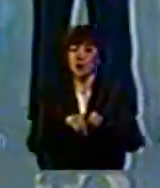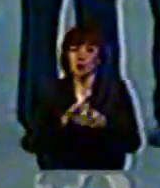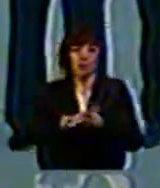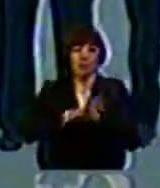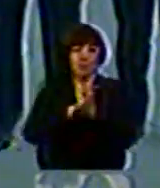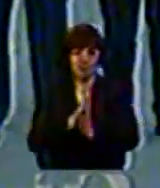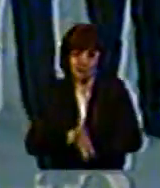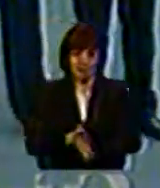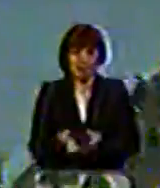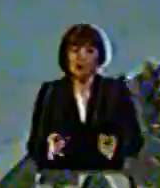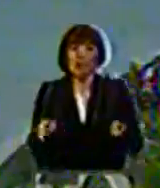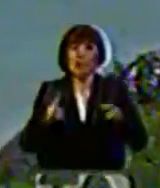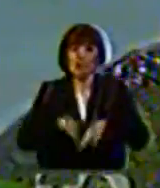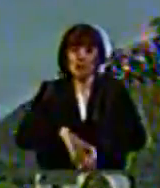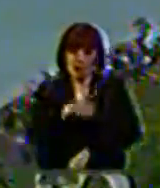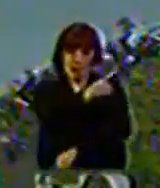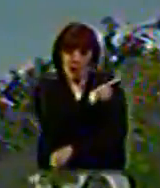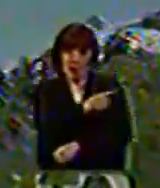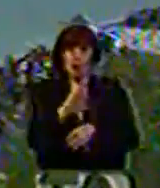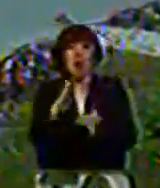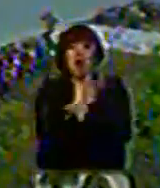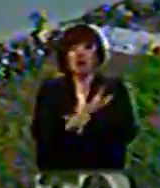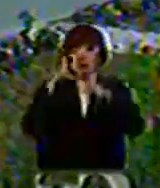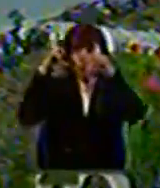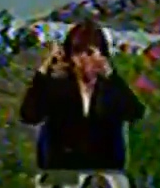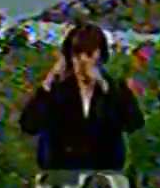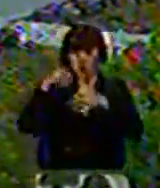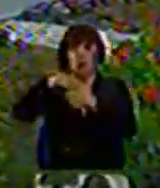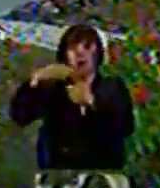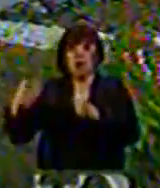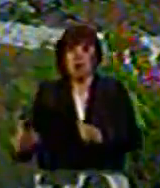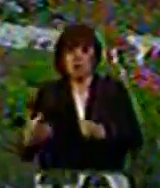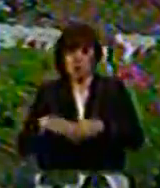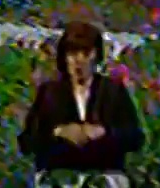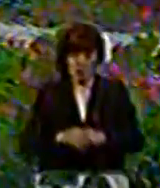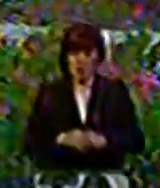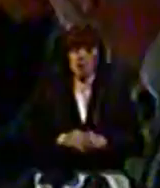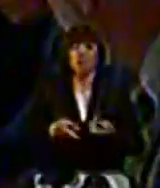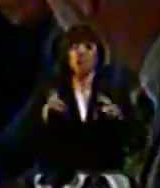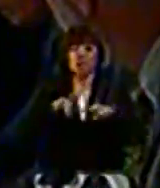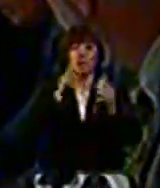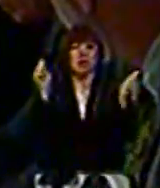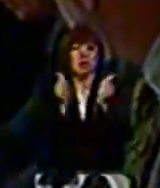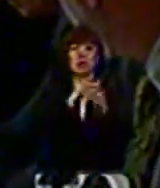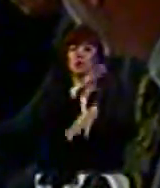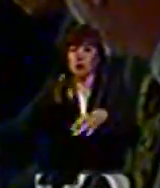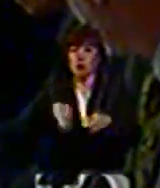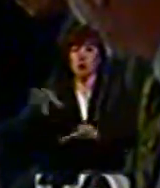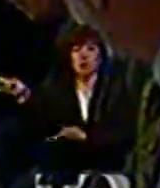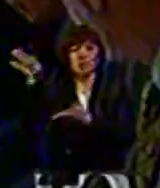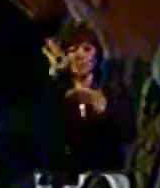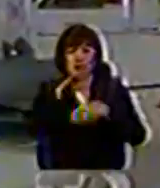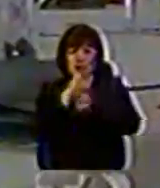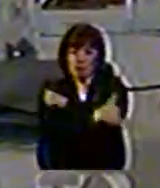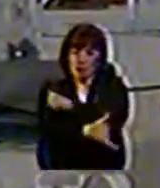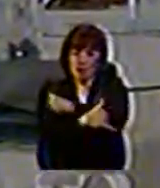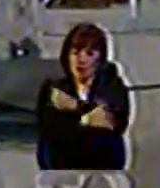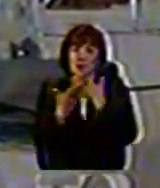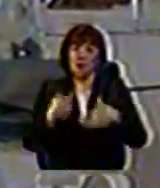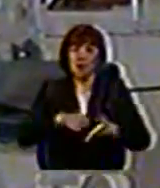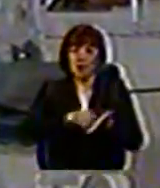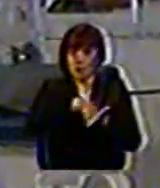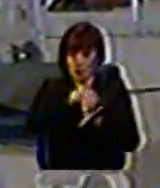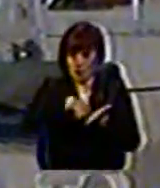delegado había también participado de la foto oficial en los exteriores del palacio de najas representantes de los países que suscribieron la declaración de quito